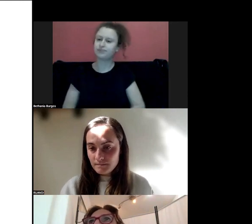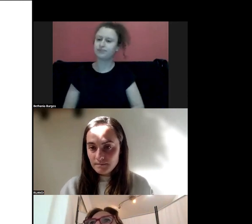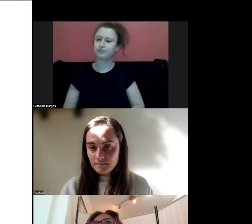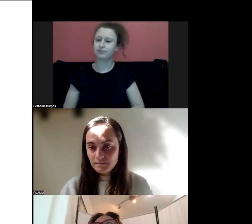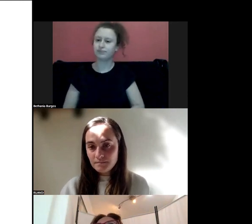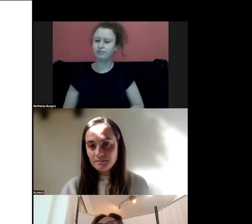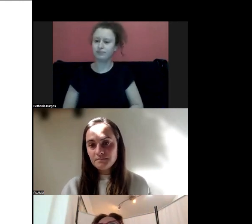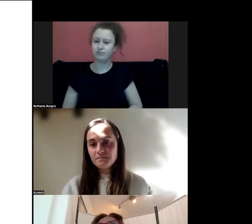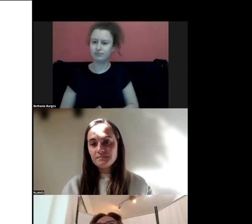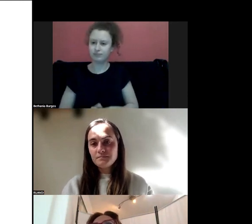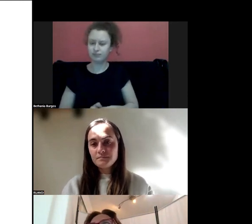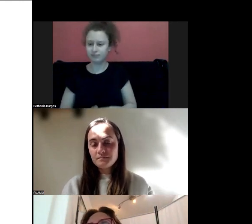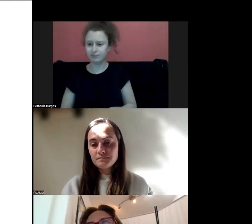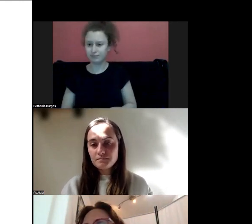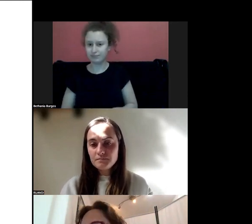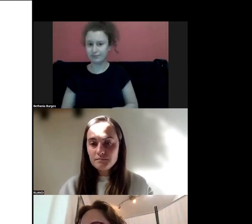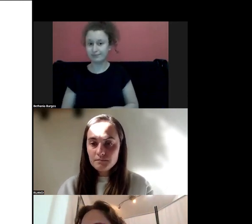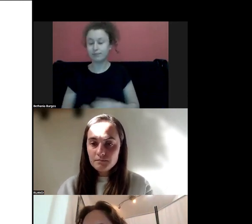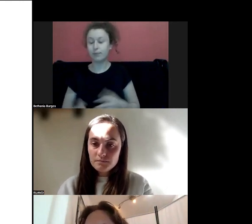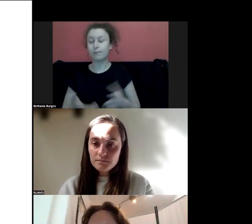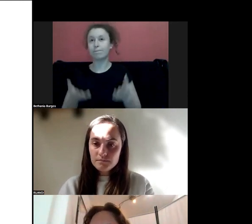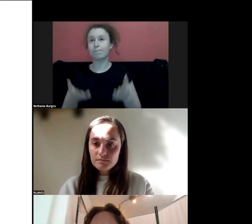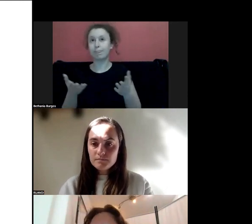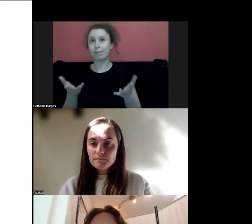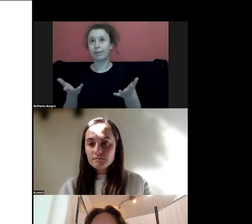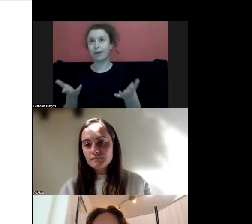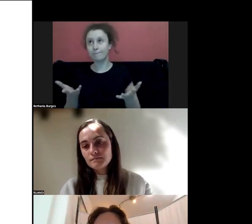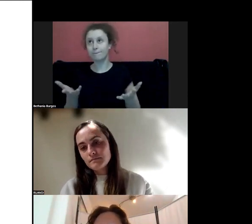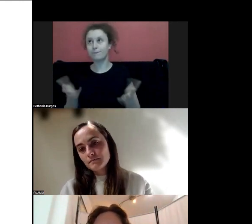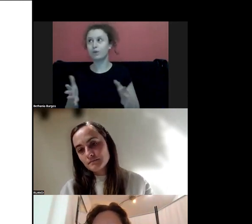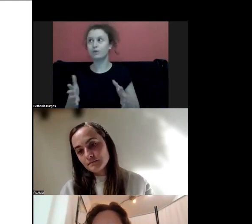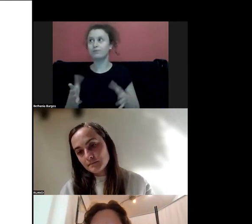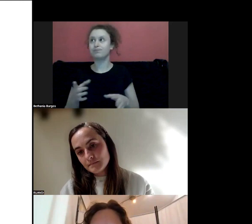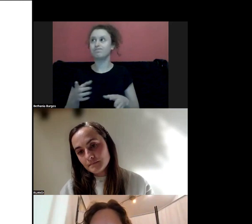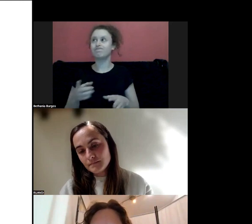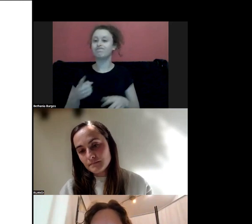Pues, pues mira, lo primero que se me ocurre ahora mismo es que